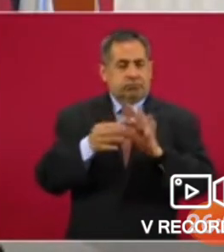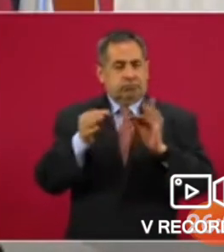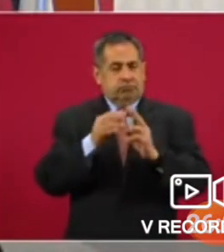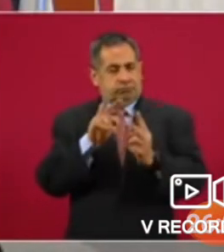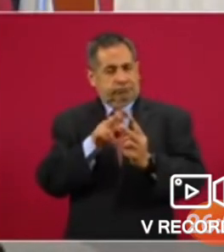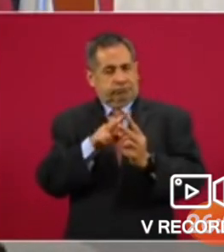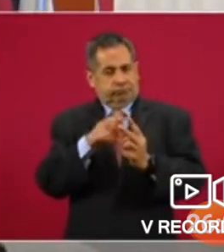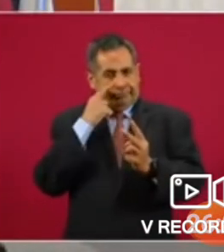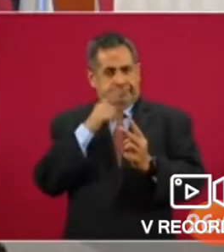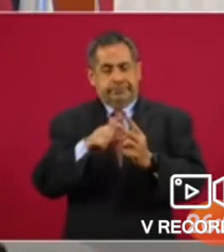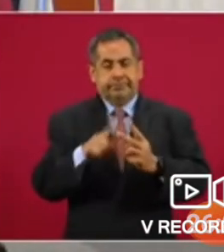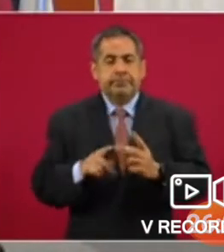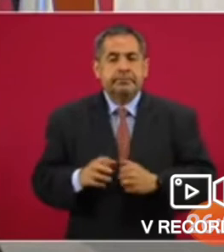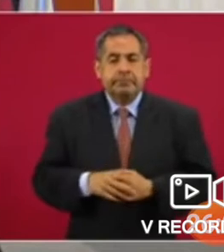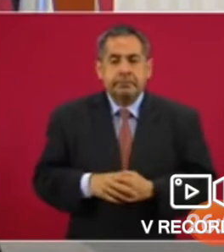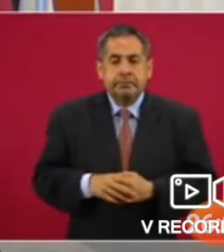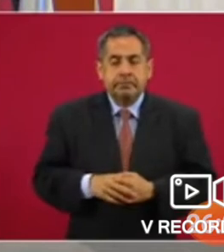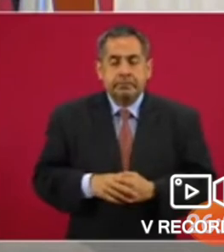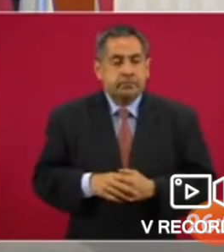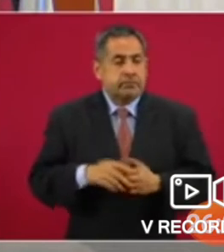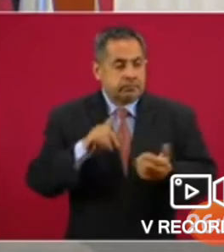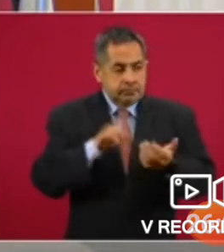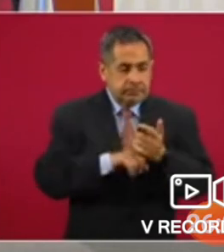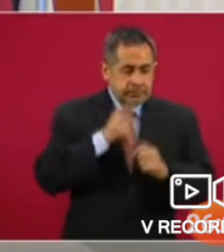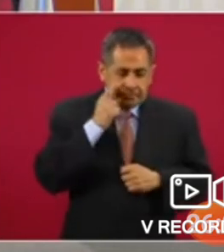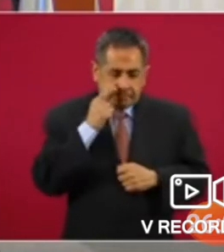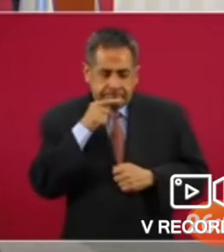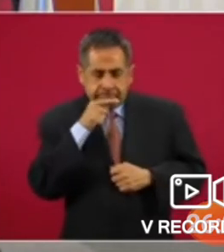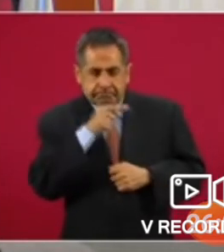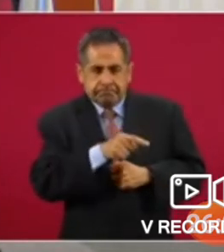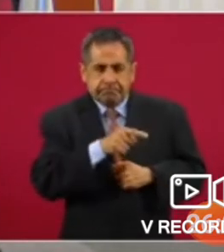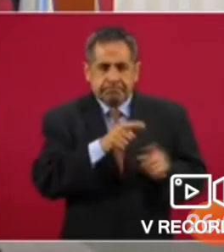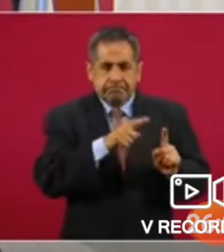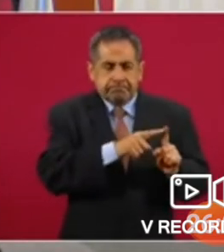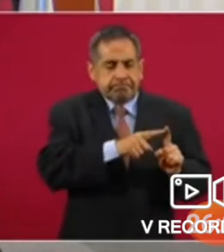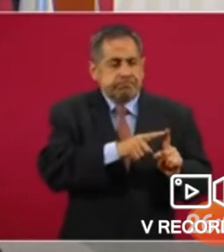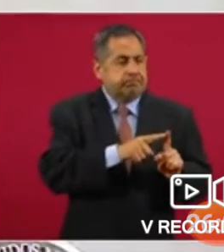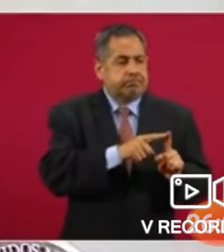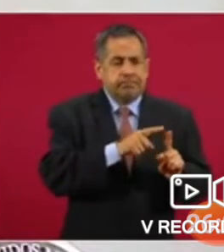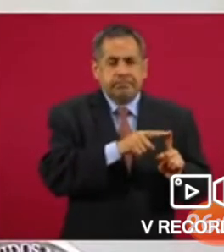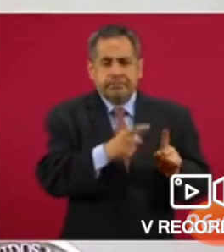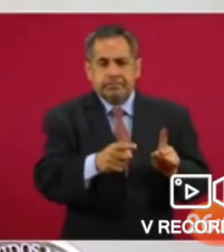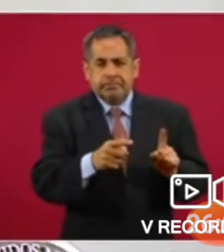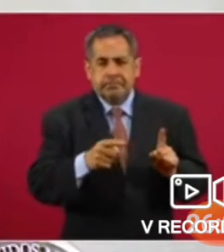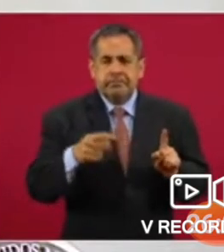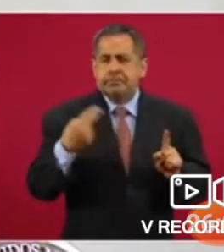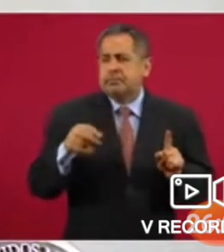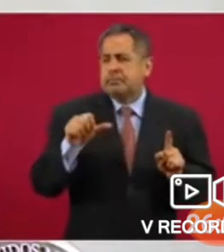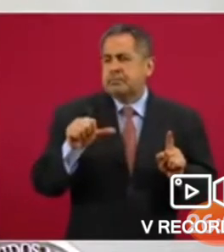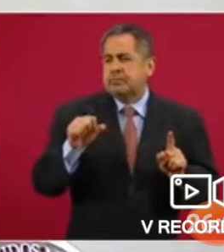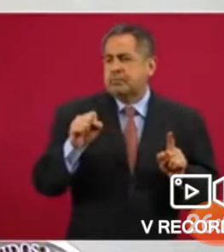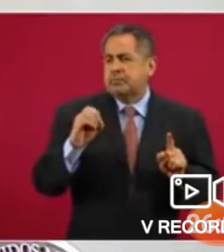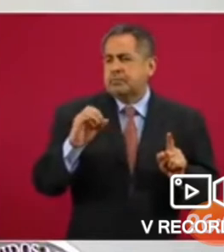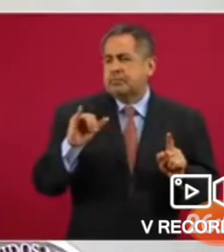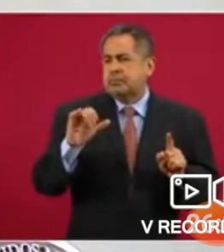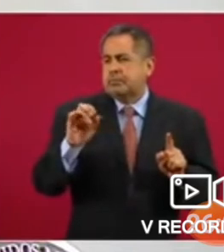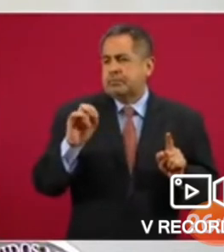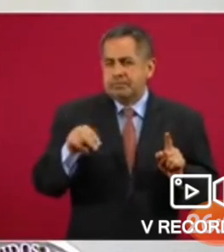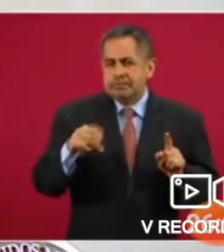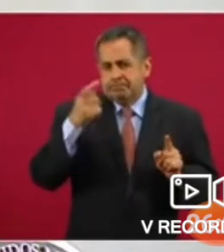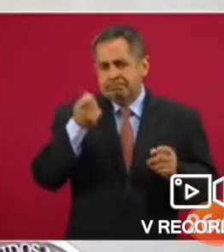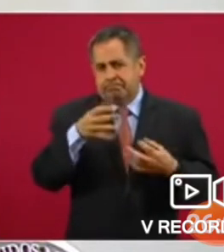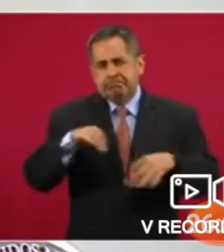Una es el caso que se confirma por asociación epidemiológica. Parece un tema técnico, pero es importante que